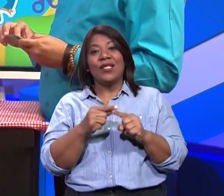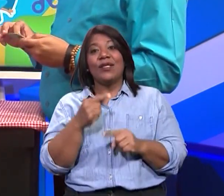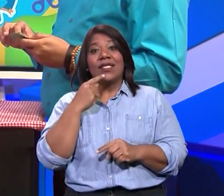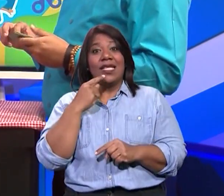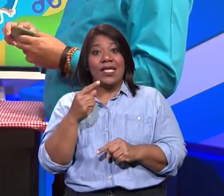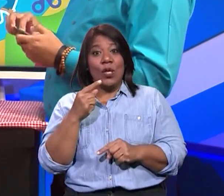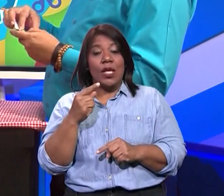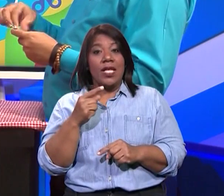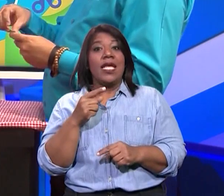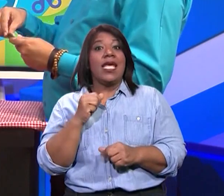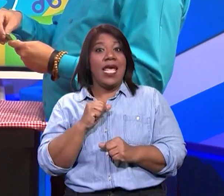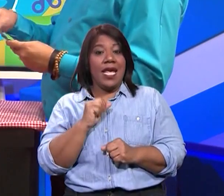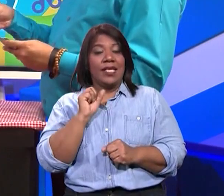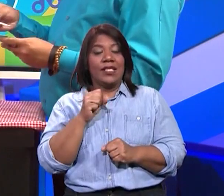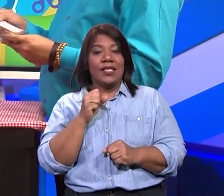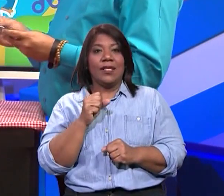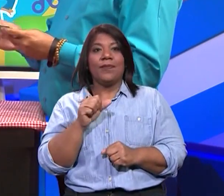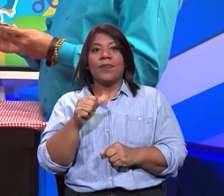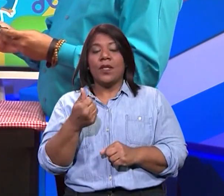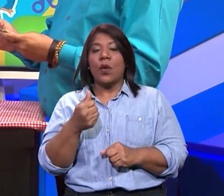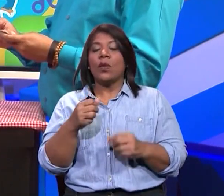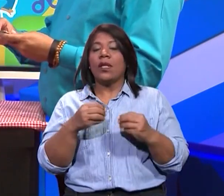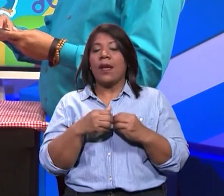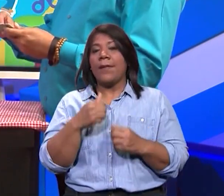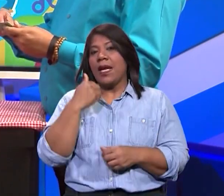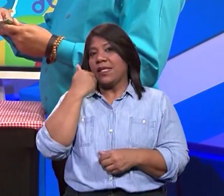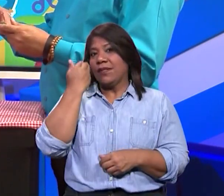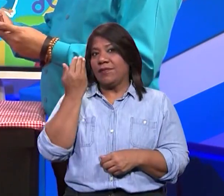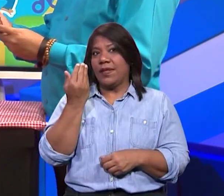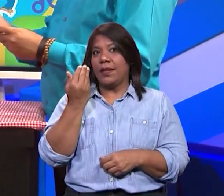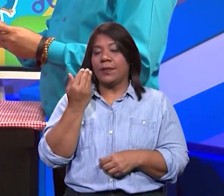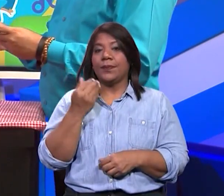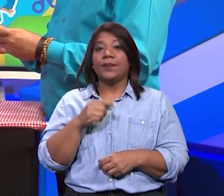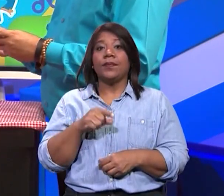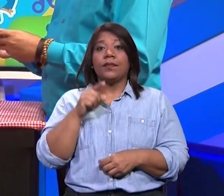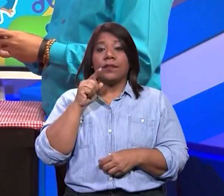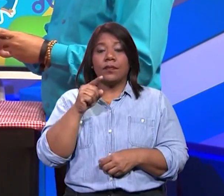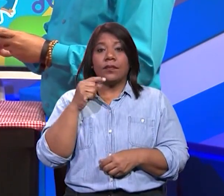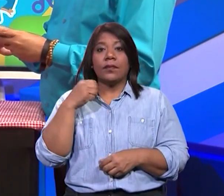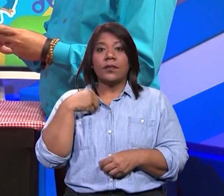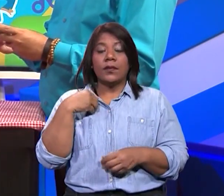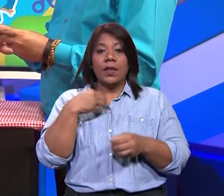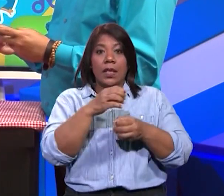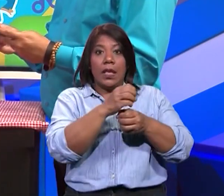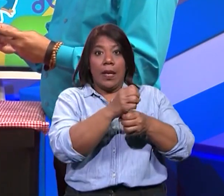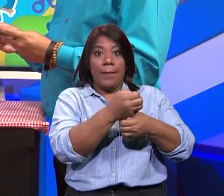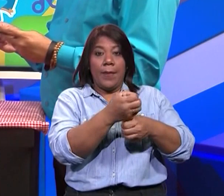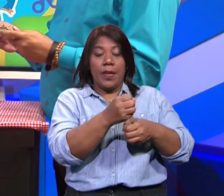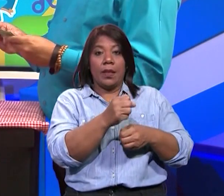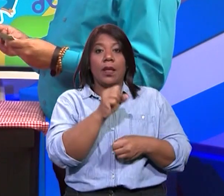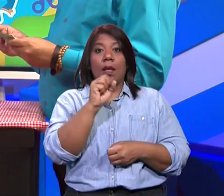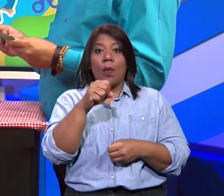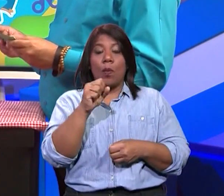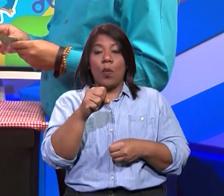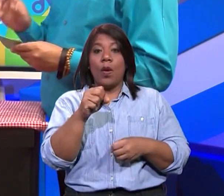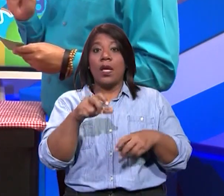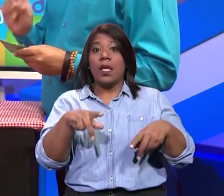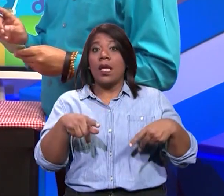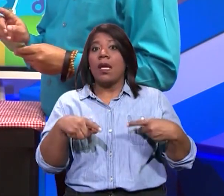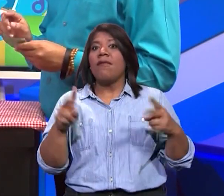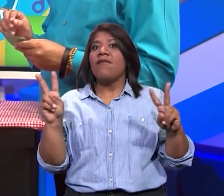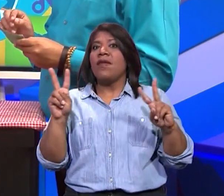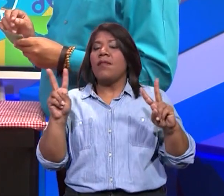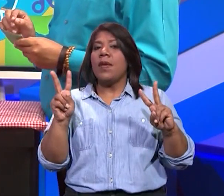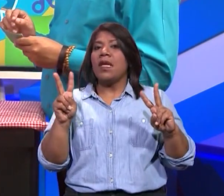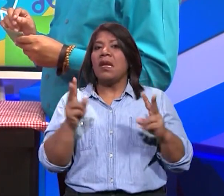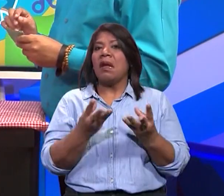decía. Sí. A ver, vamos a ver otra más fácil. Vamos a ver. Tipo de vertebrado que puede vivir en el agua o